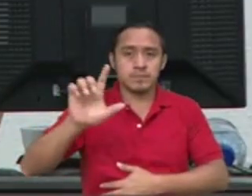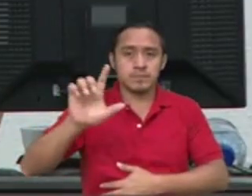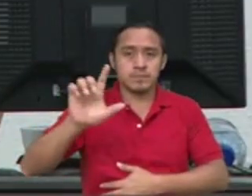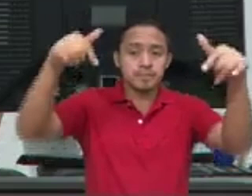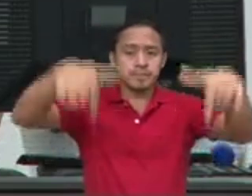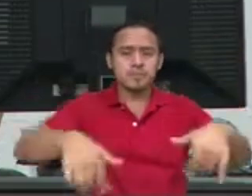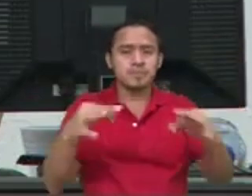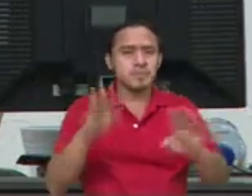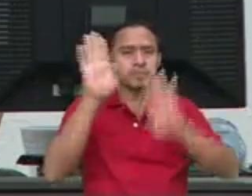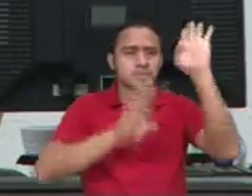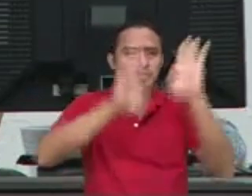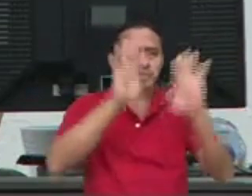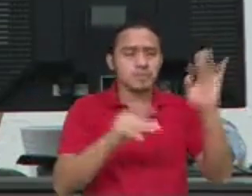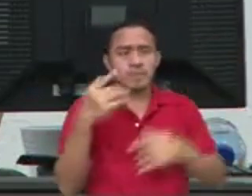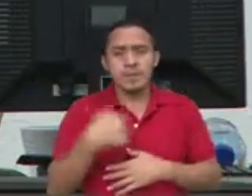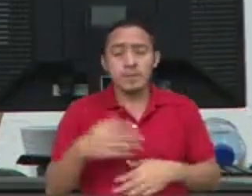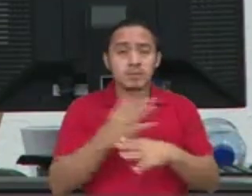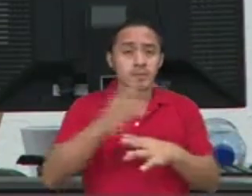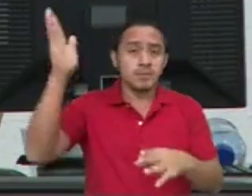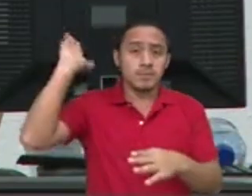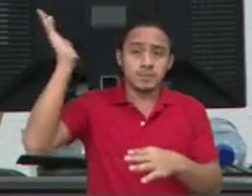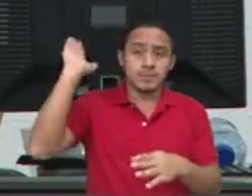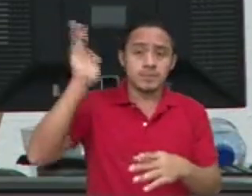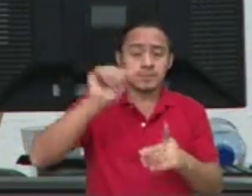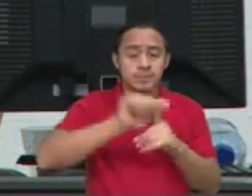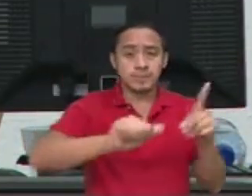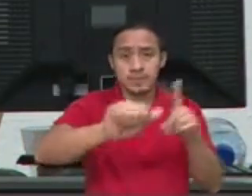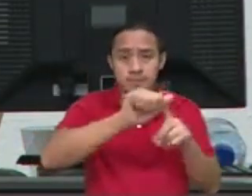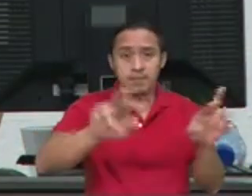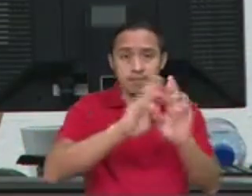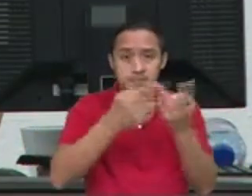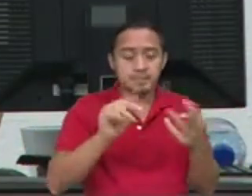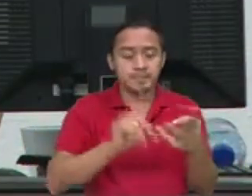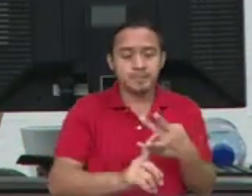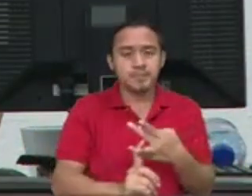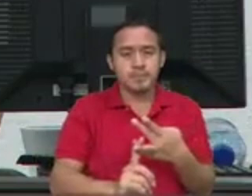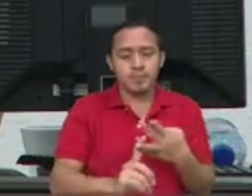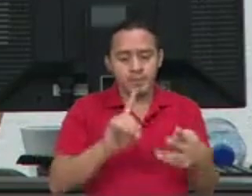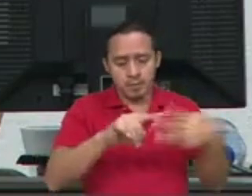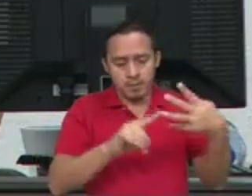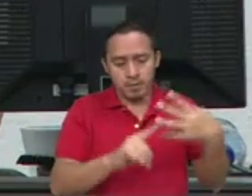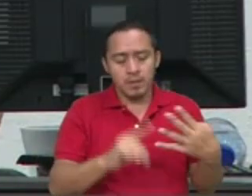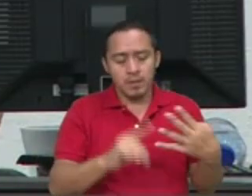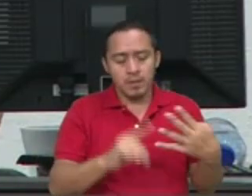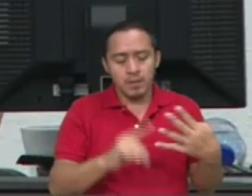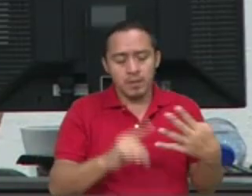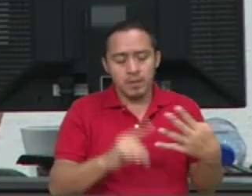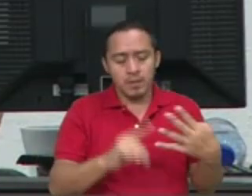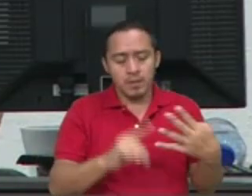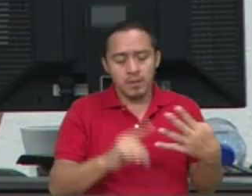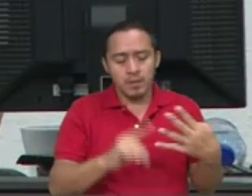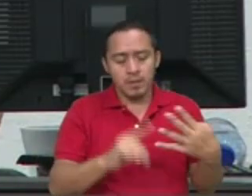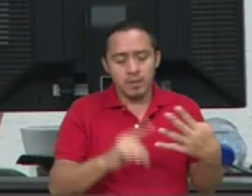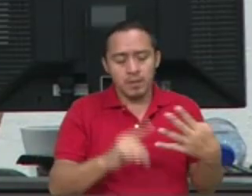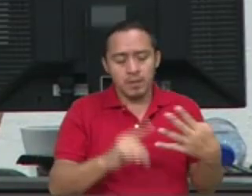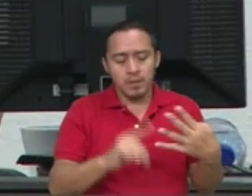y beligerante en las conferencias, asambleas, reuniones conexas impulsadas por la